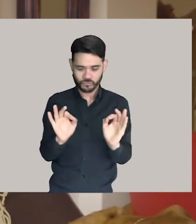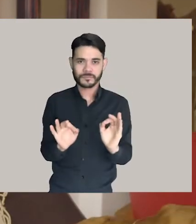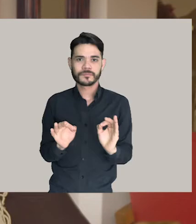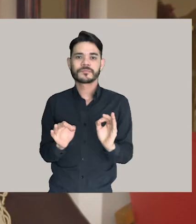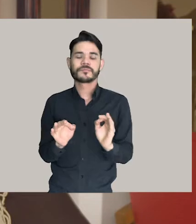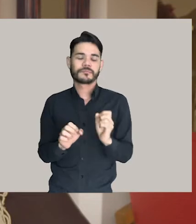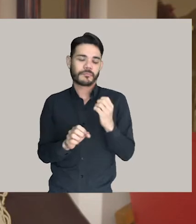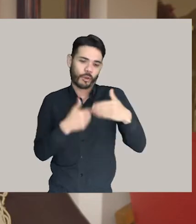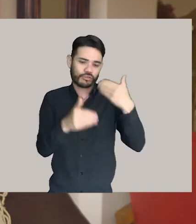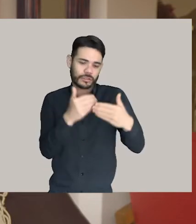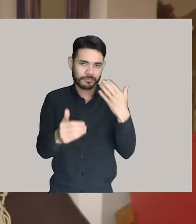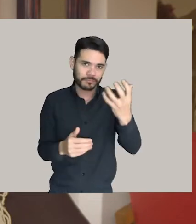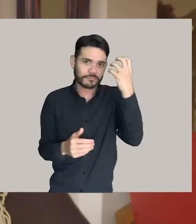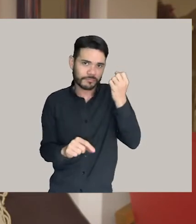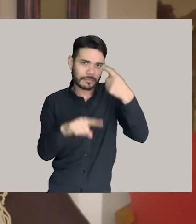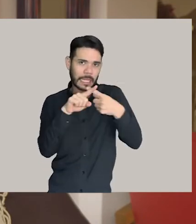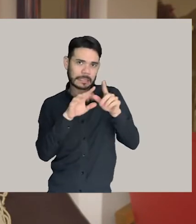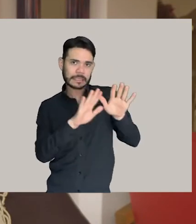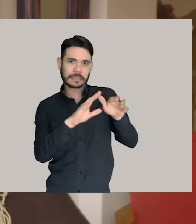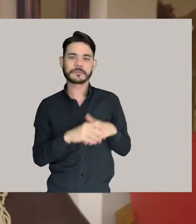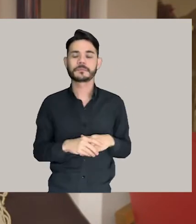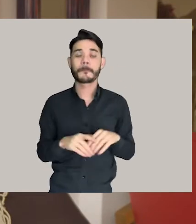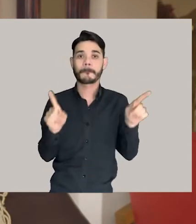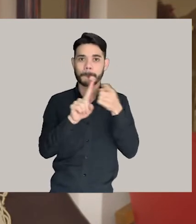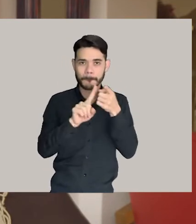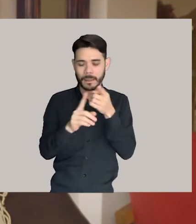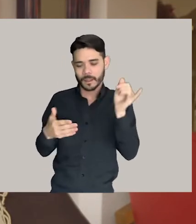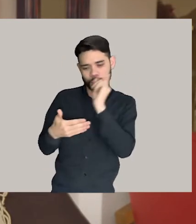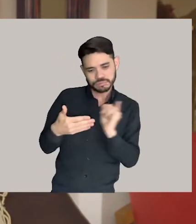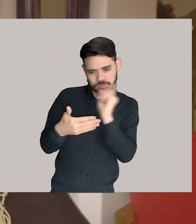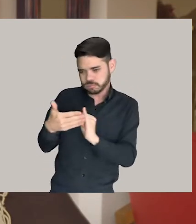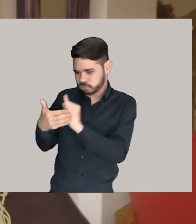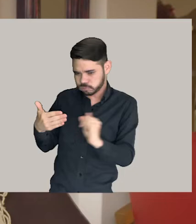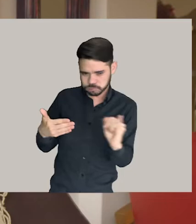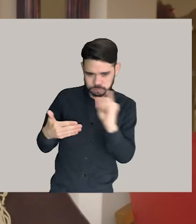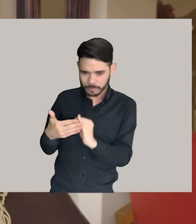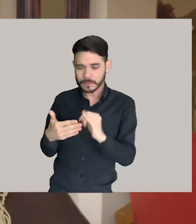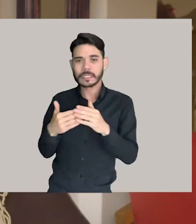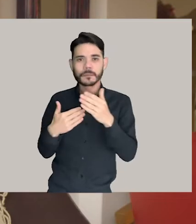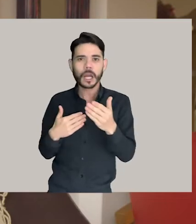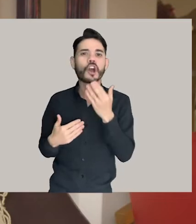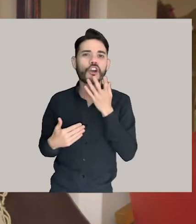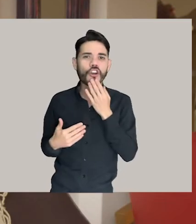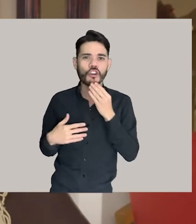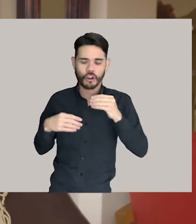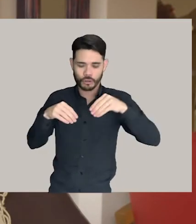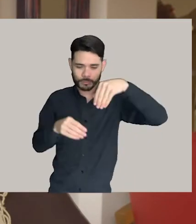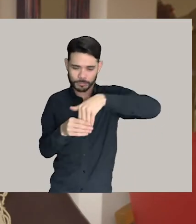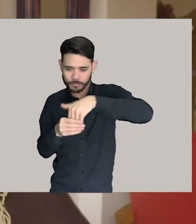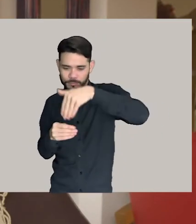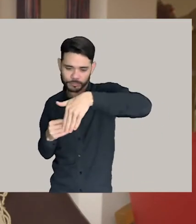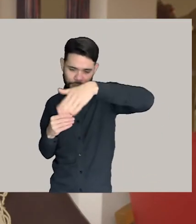manualmente. Es como era el proceso. Se hacía el dibujo, la composición, luego se ponía el color, que